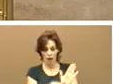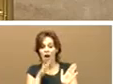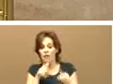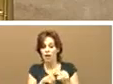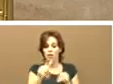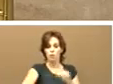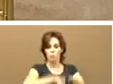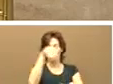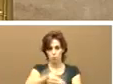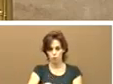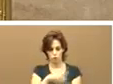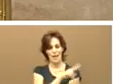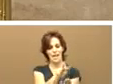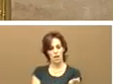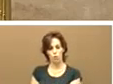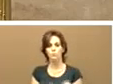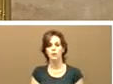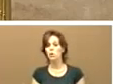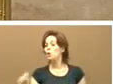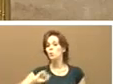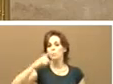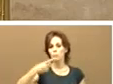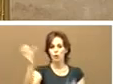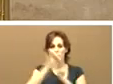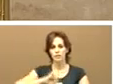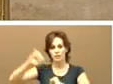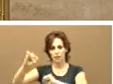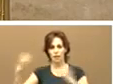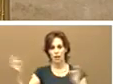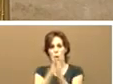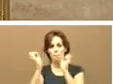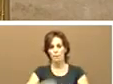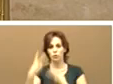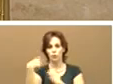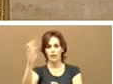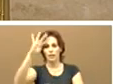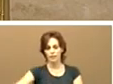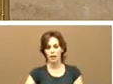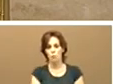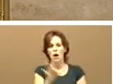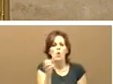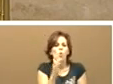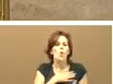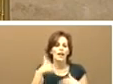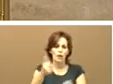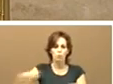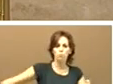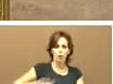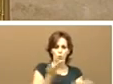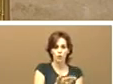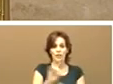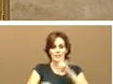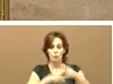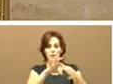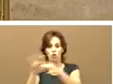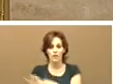va a pronunciar la Cámara sobre la misma. En primer lugar, rechazar el pacto fiscal catalán, así como cualquier otra propuesta que ponga en riesgo la